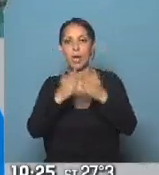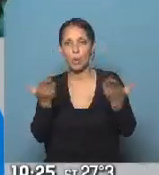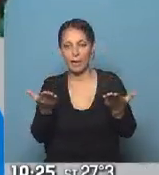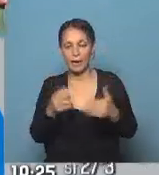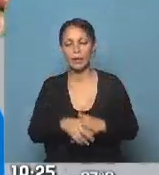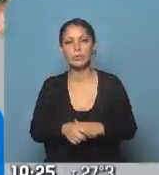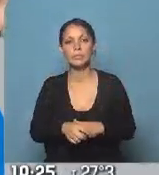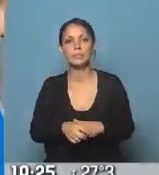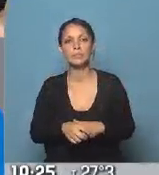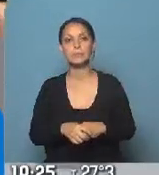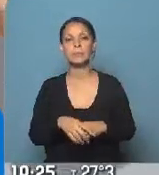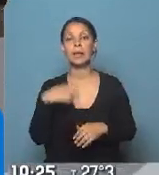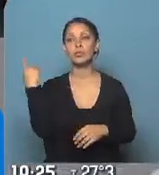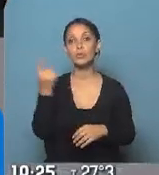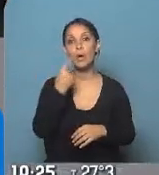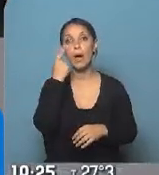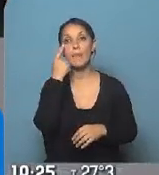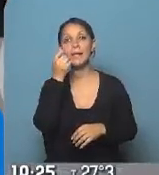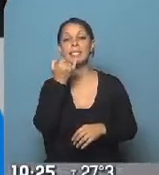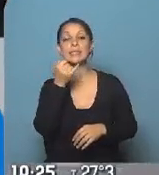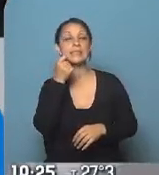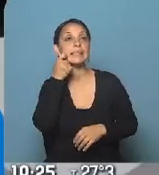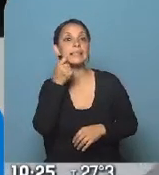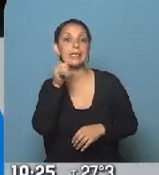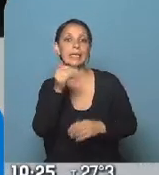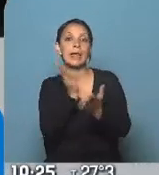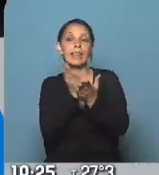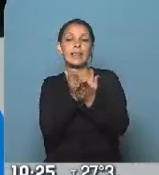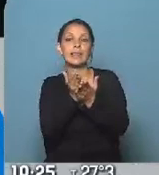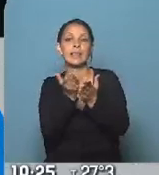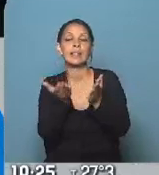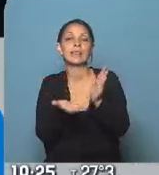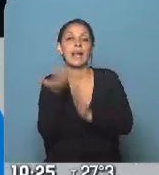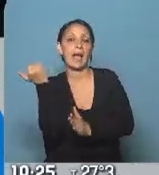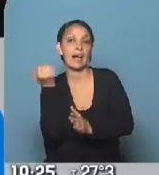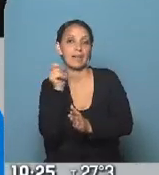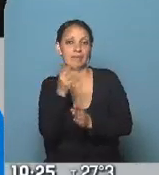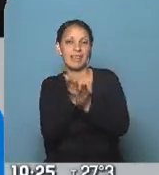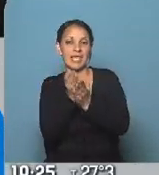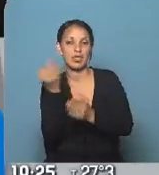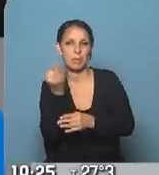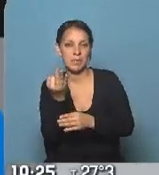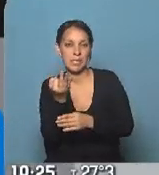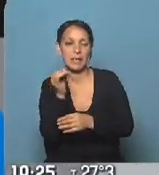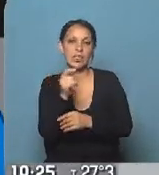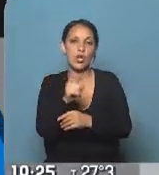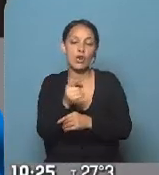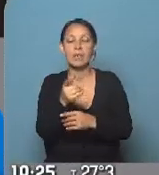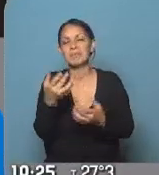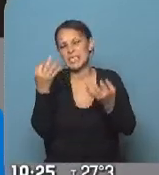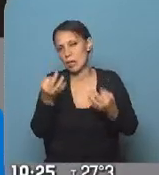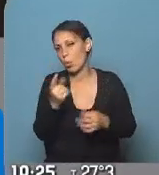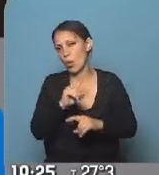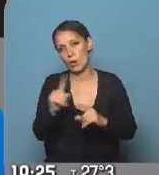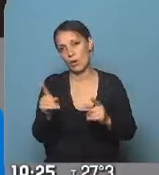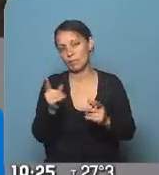Que estamos sometidos a ver si se va a producir el desafuero o no. A mí lo que me preocupa, y lo vengo diciendo... No se va a producir el no se va a producir porque... Pese a